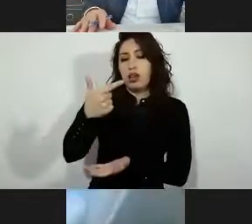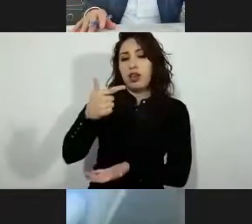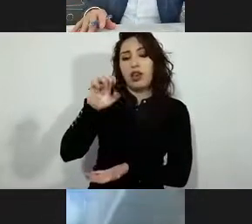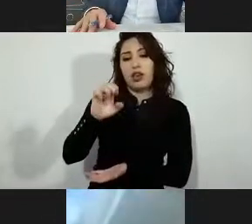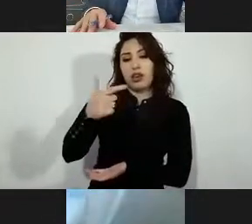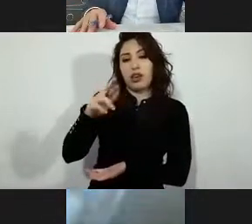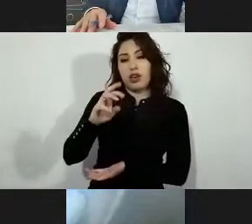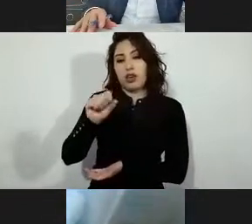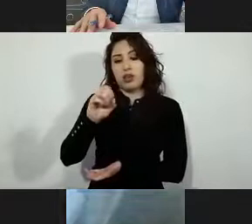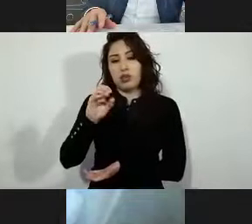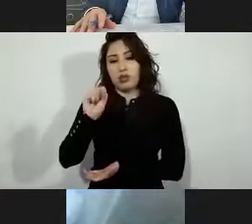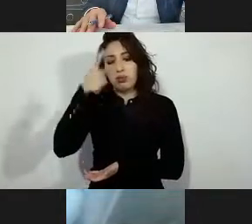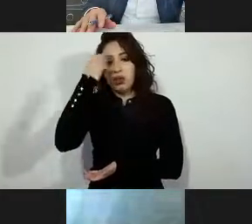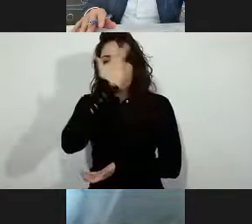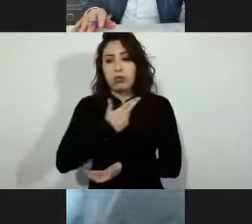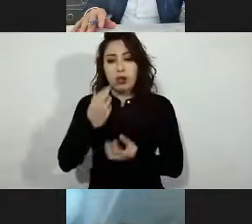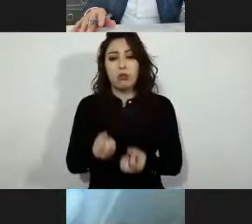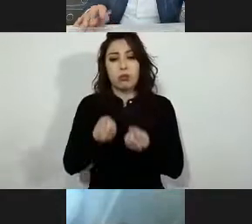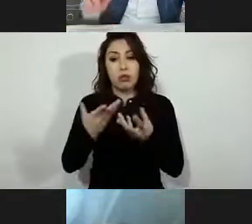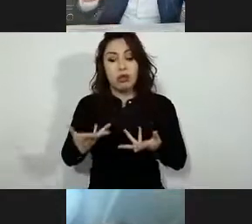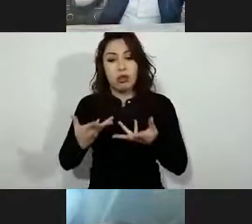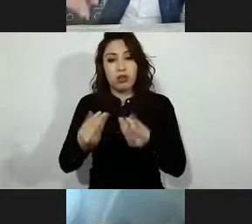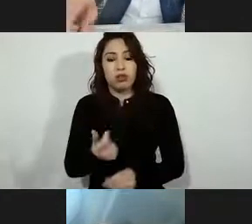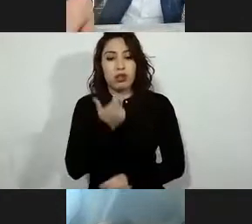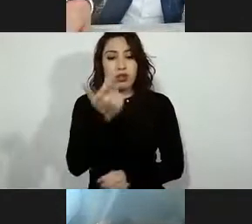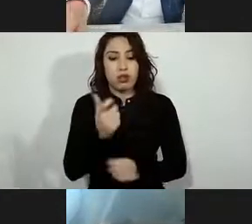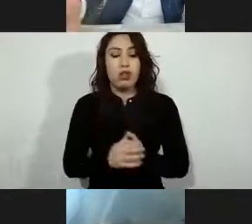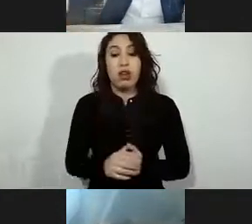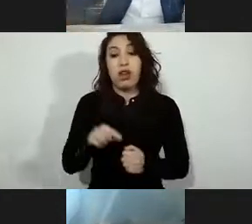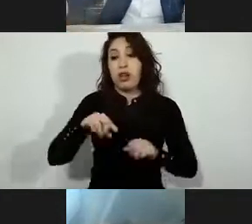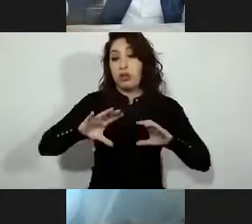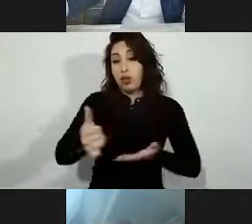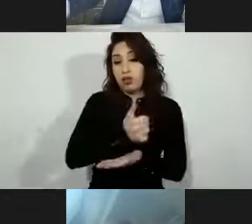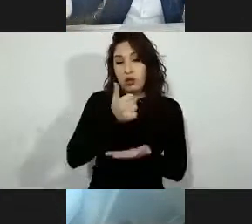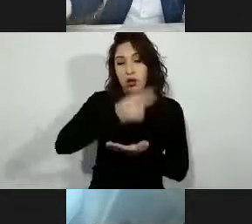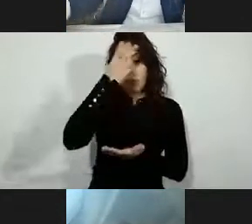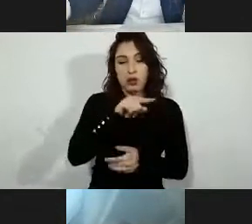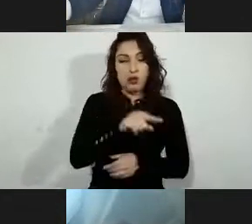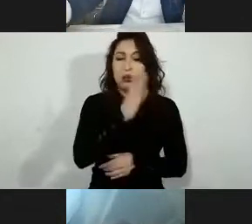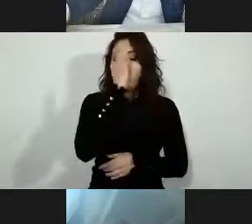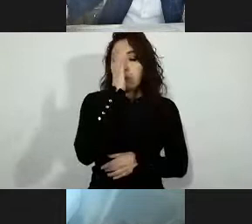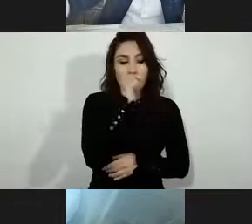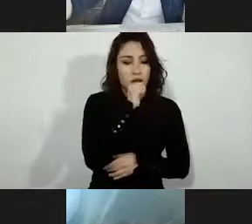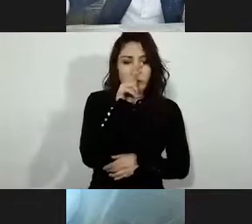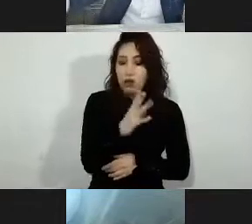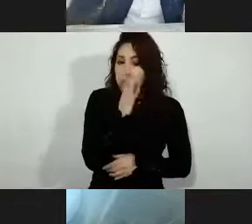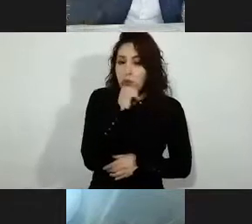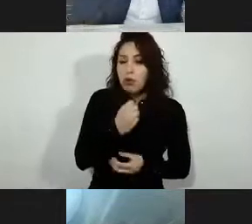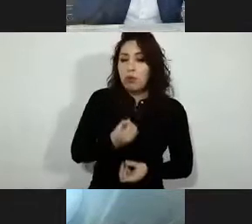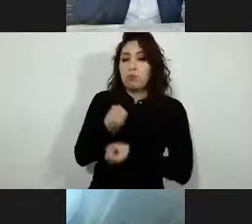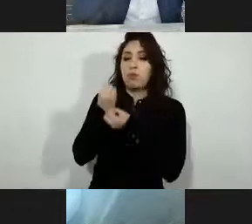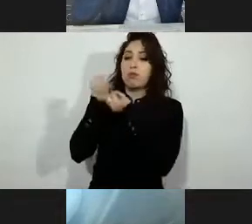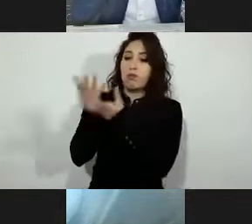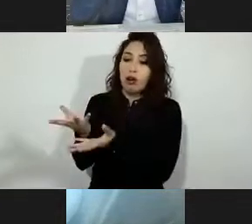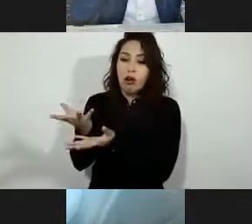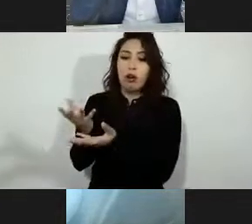punto de acuerdo no tiene esa facultad vinculante para otorgarle a un servidor público pues la